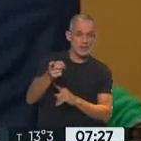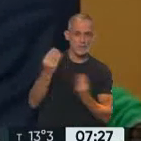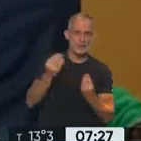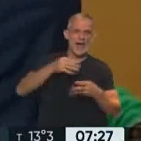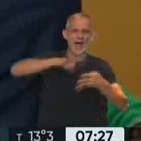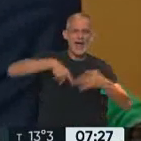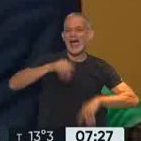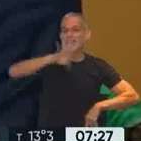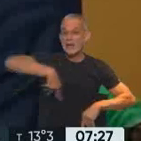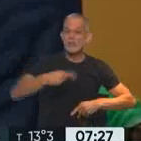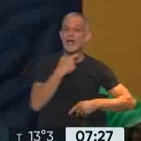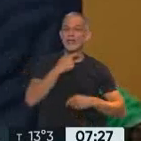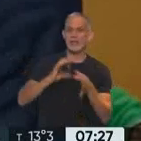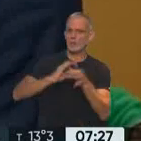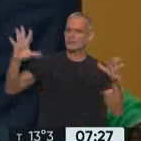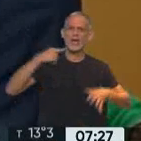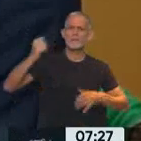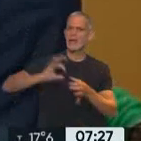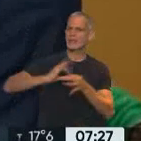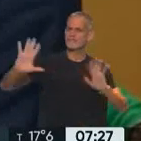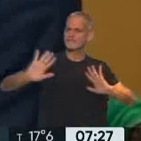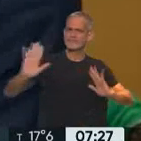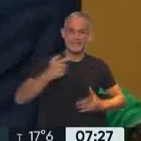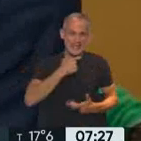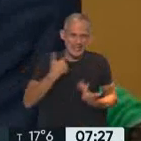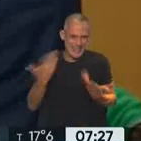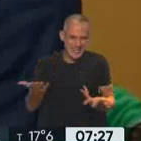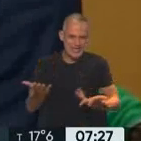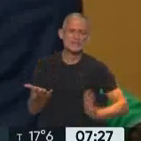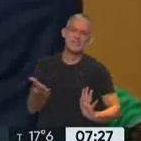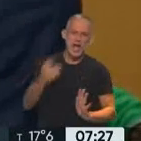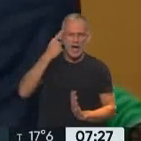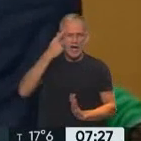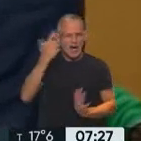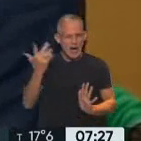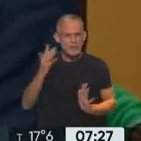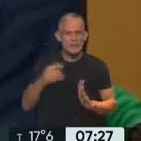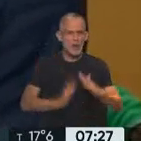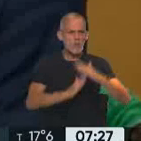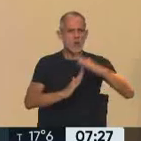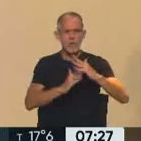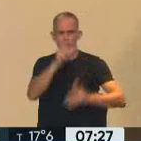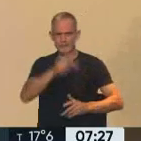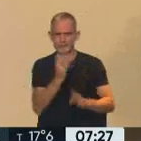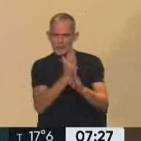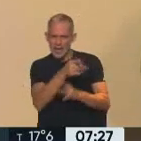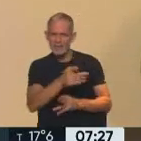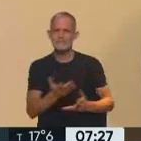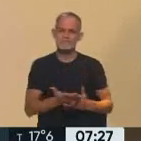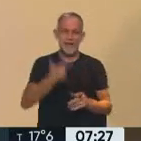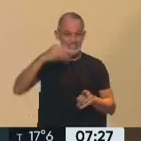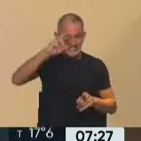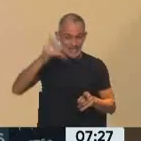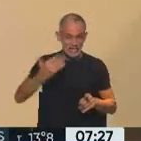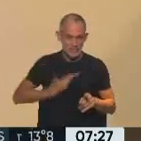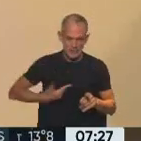cataluña de la españa claro a partir de ese momento bueno se sospechó que quizás había otros líderes espiados y ahí se supo que pedro sánchez